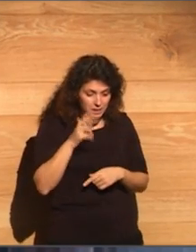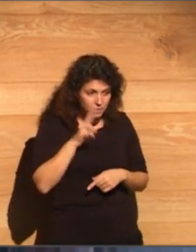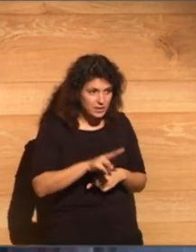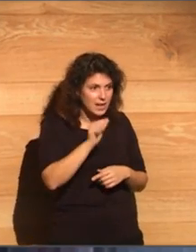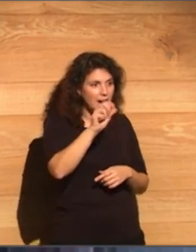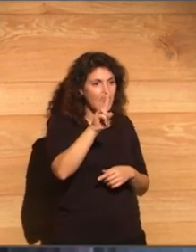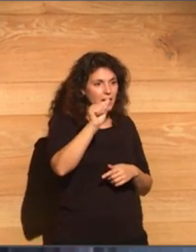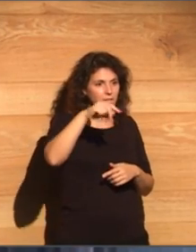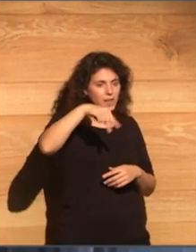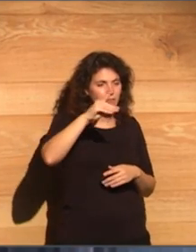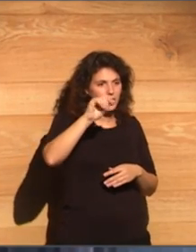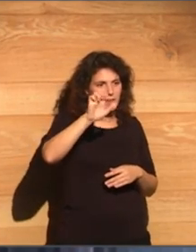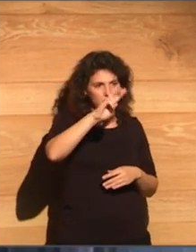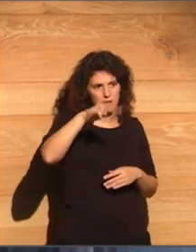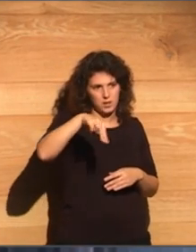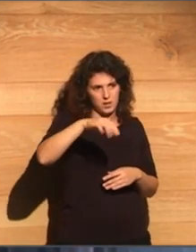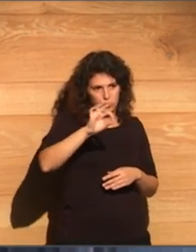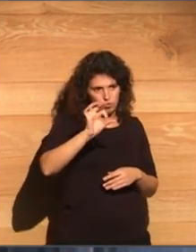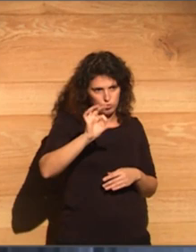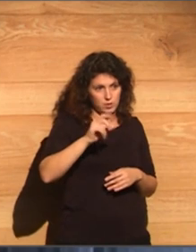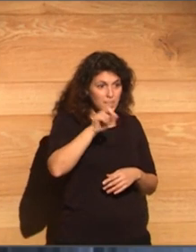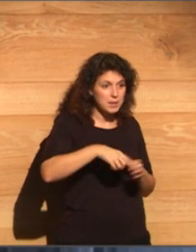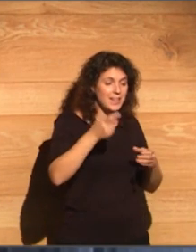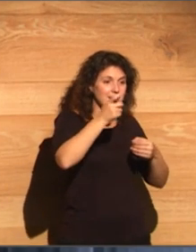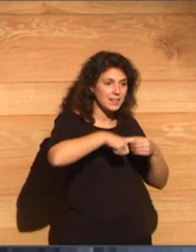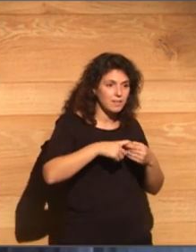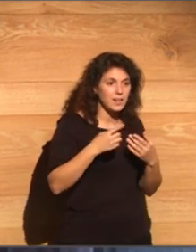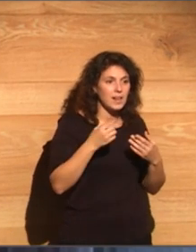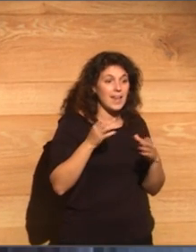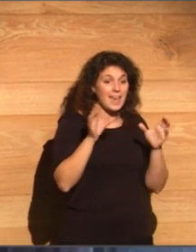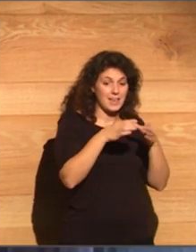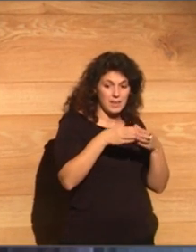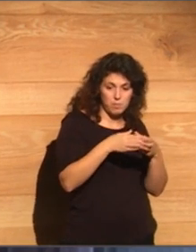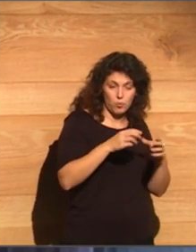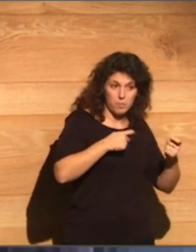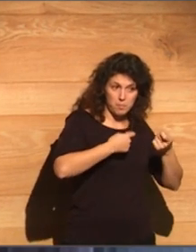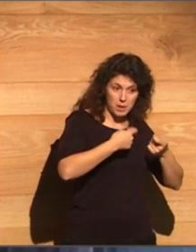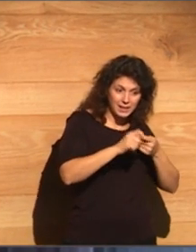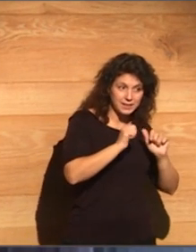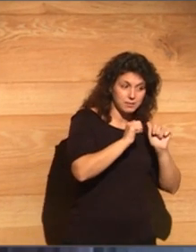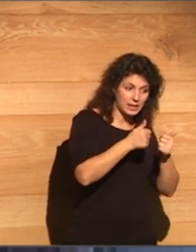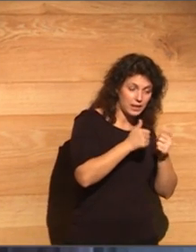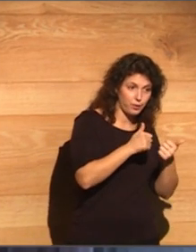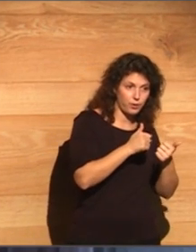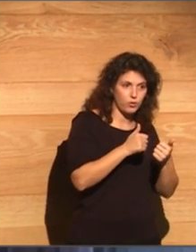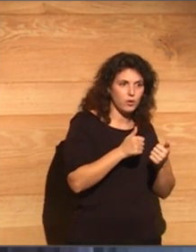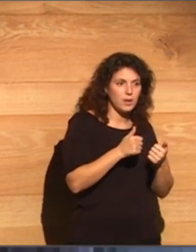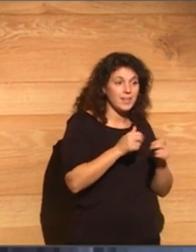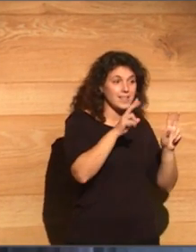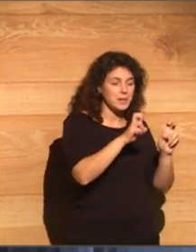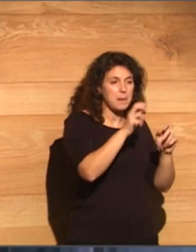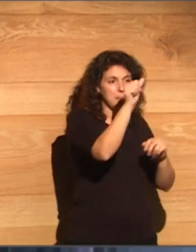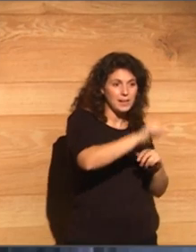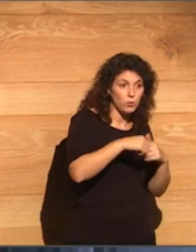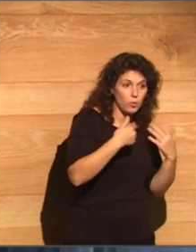Abandeños. Y el problema ya ni siquiera es eso, sino que muchas veces interviene el equipo de marketing desde el inicio. ¿Qué tipo de peli convendría que hicierais para que yo